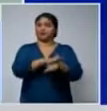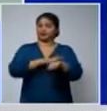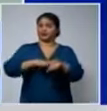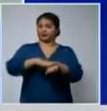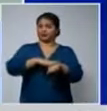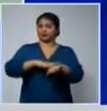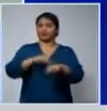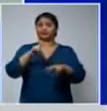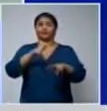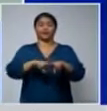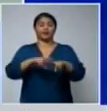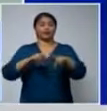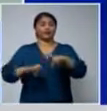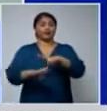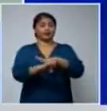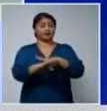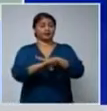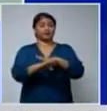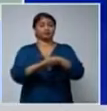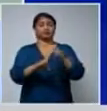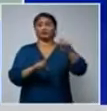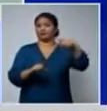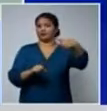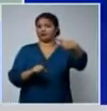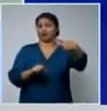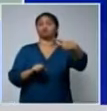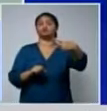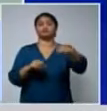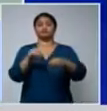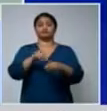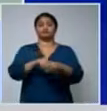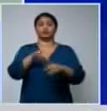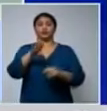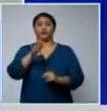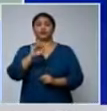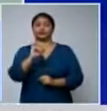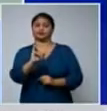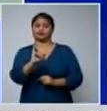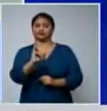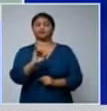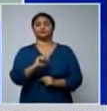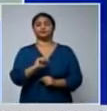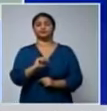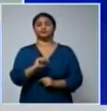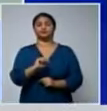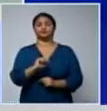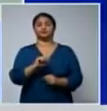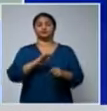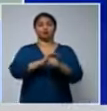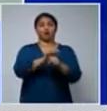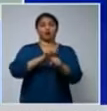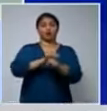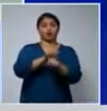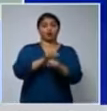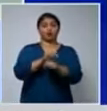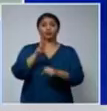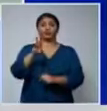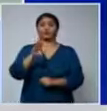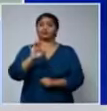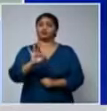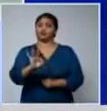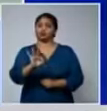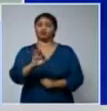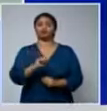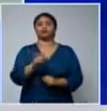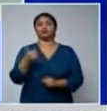Habana del Este con la cifra mayor, 46. Le sigue Arroyo Naranjo con 38, 10